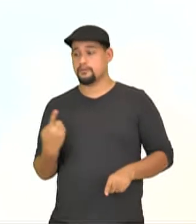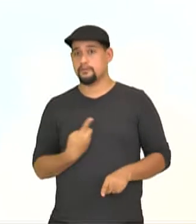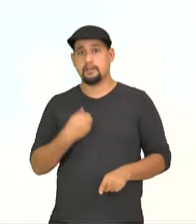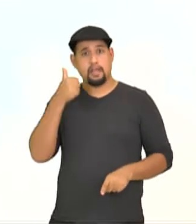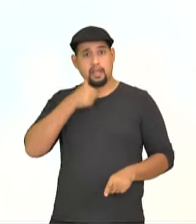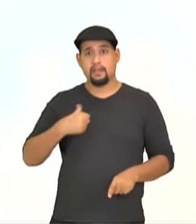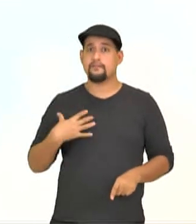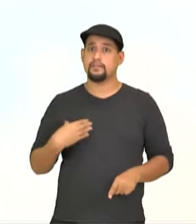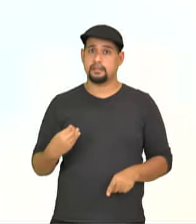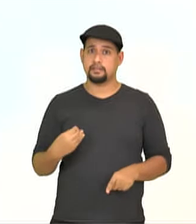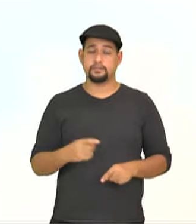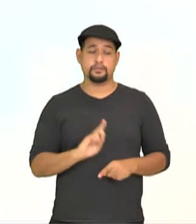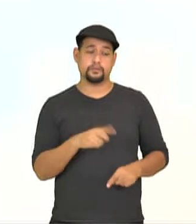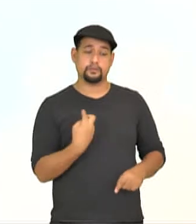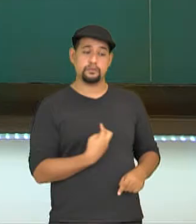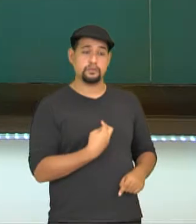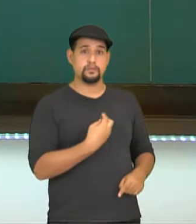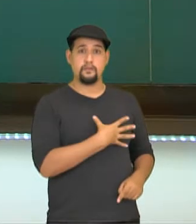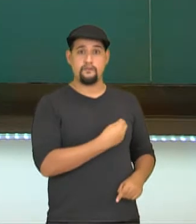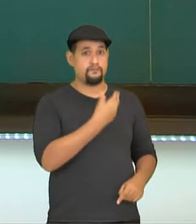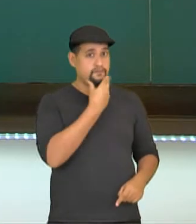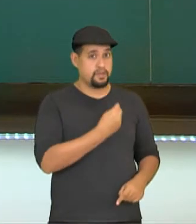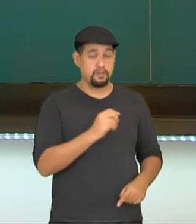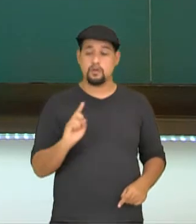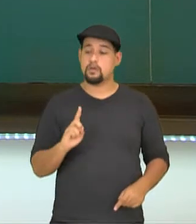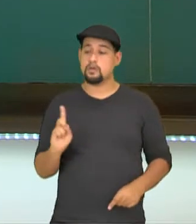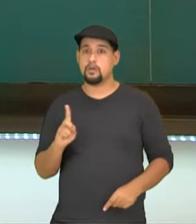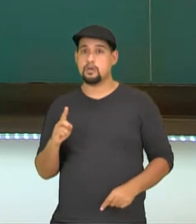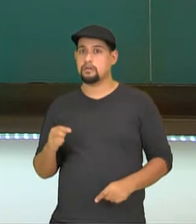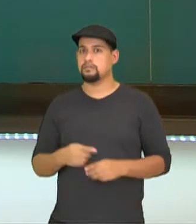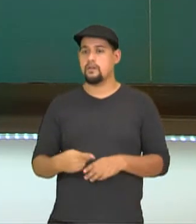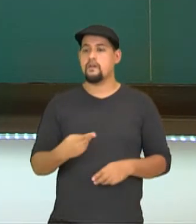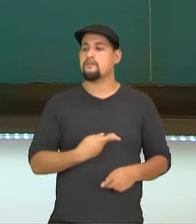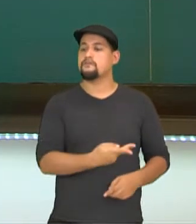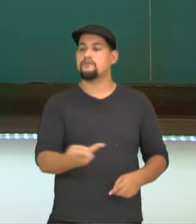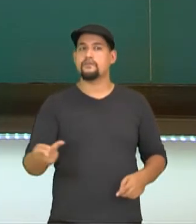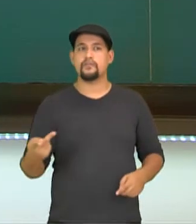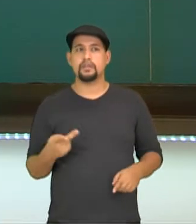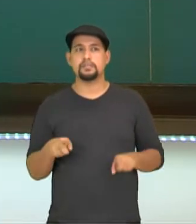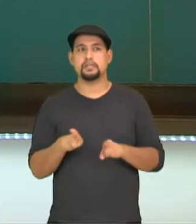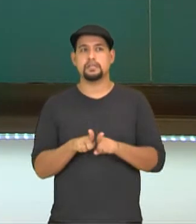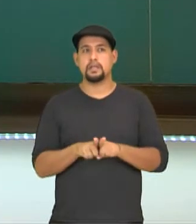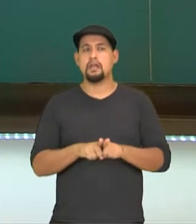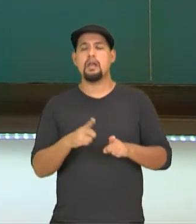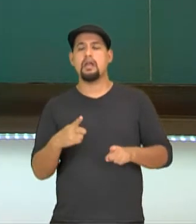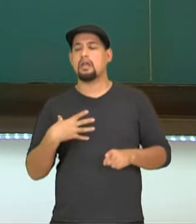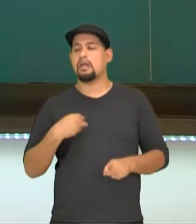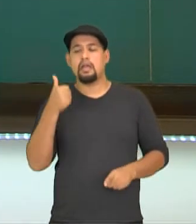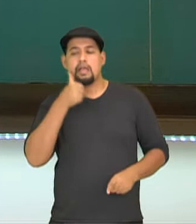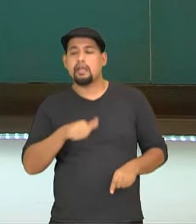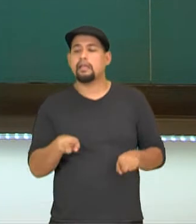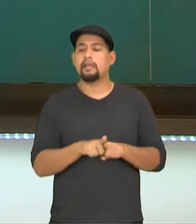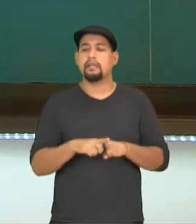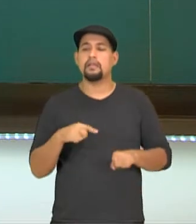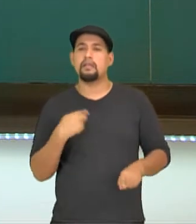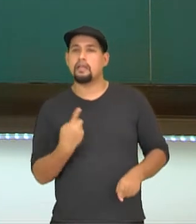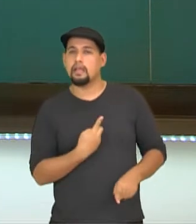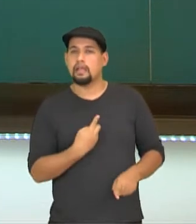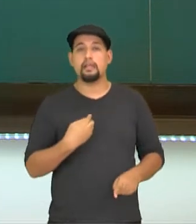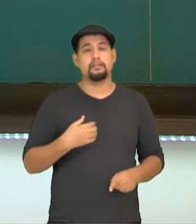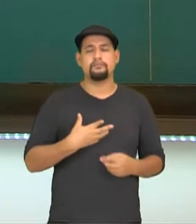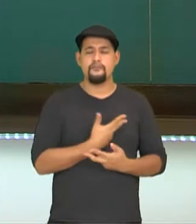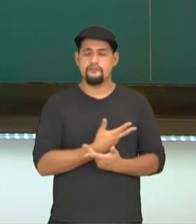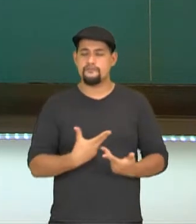hijo, nuestros hijos, vuestra hija, vuestras hijas, vuestro hijo, vuestros